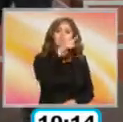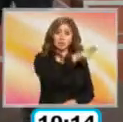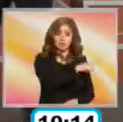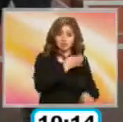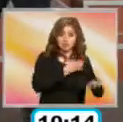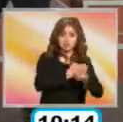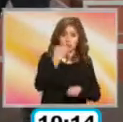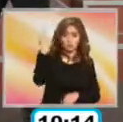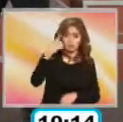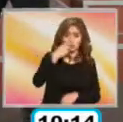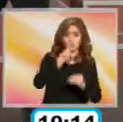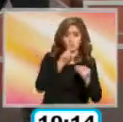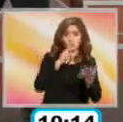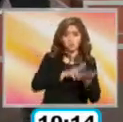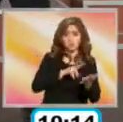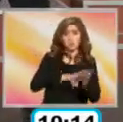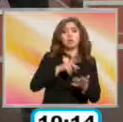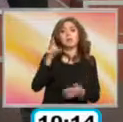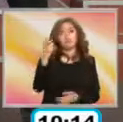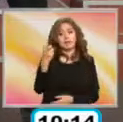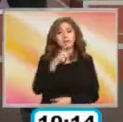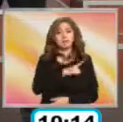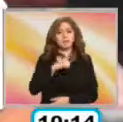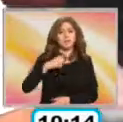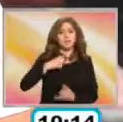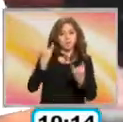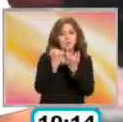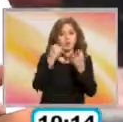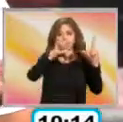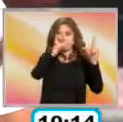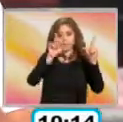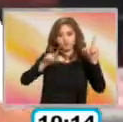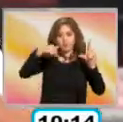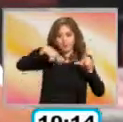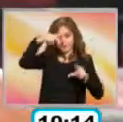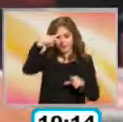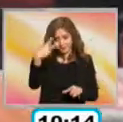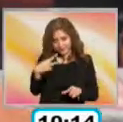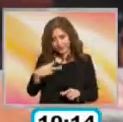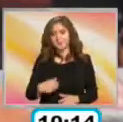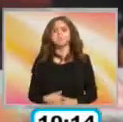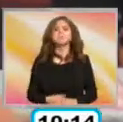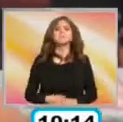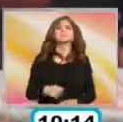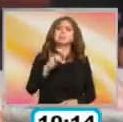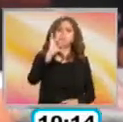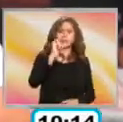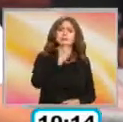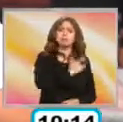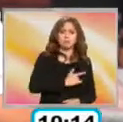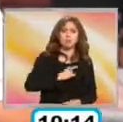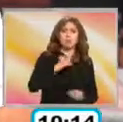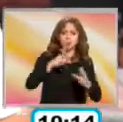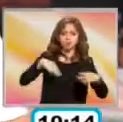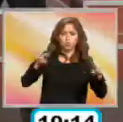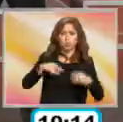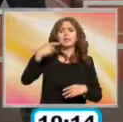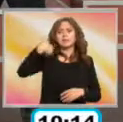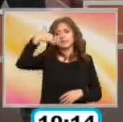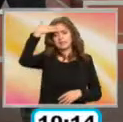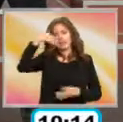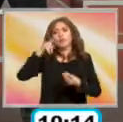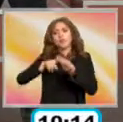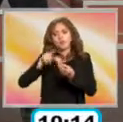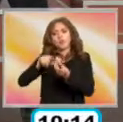y así debe ser en toda la República Mexicana. Así es, bueno, de hecho, pues, también nos gusta la música, ¿por qué no decirlo? No nos gusta la música, pero hay que saber dónde, ¿no? Dónde escucarla y no delante